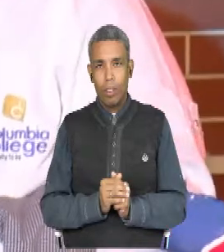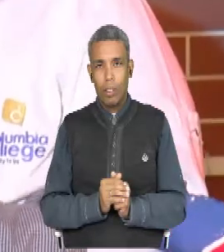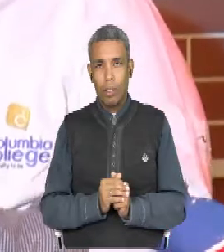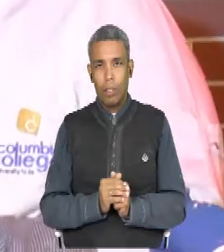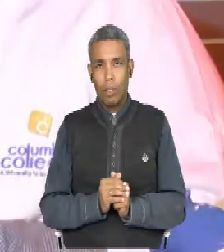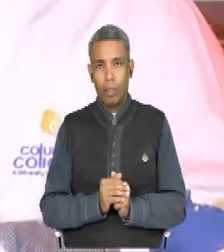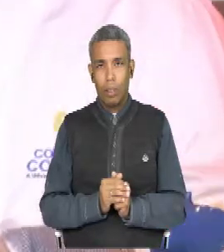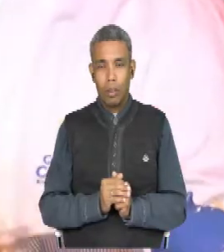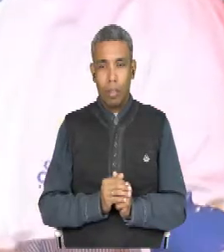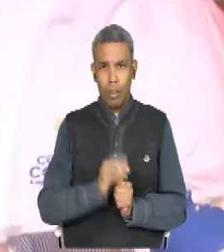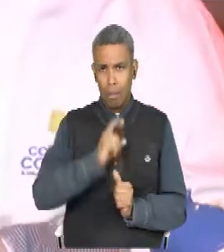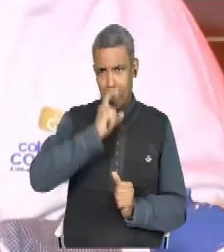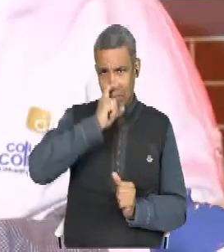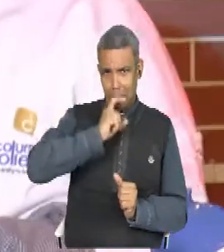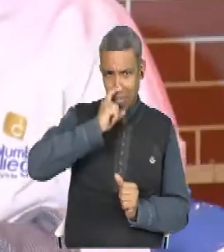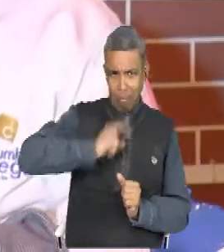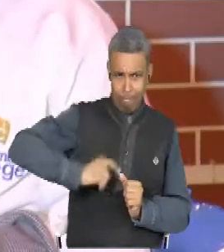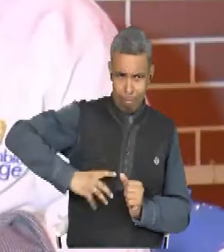marca Fazenda.